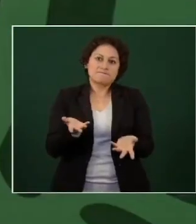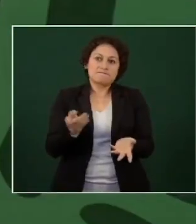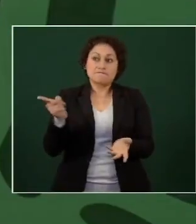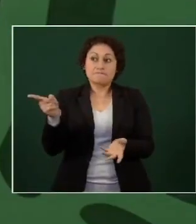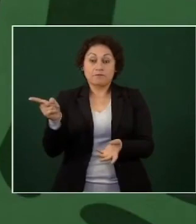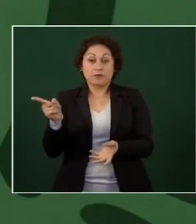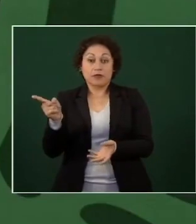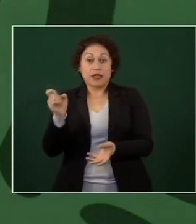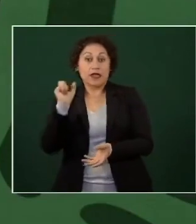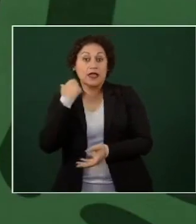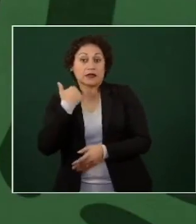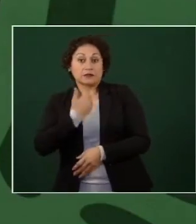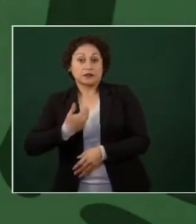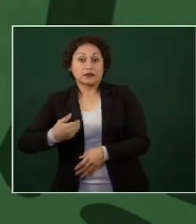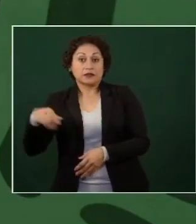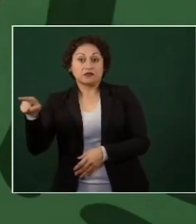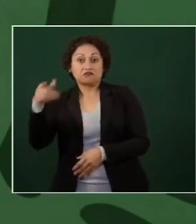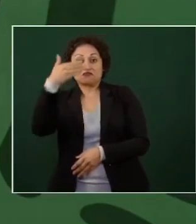conocimiento.